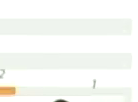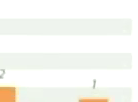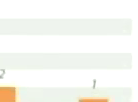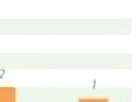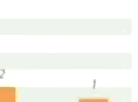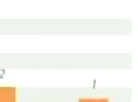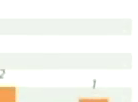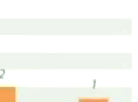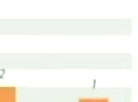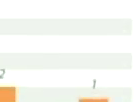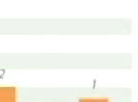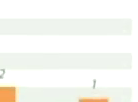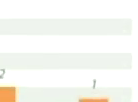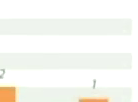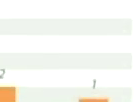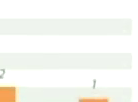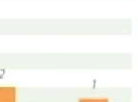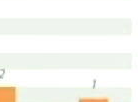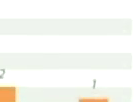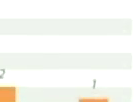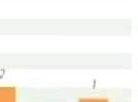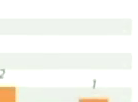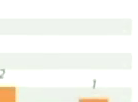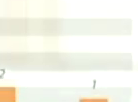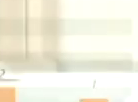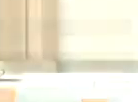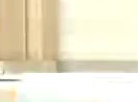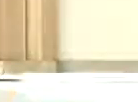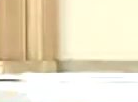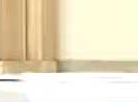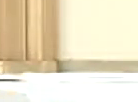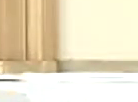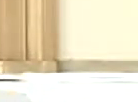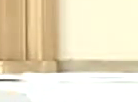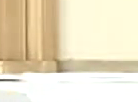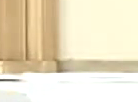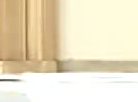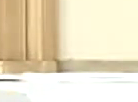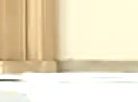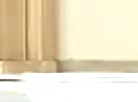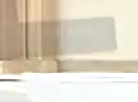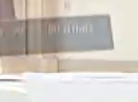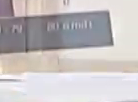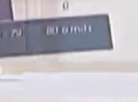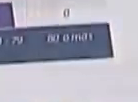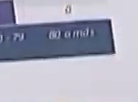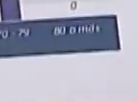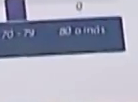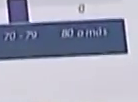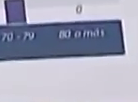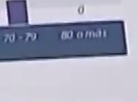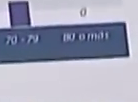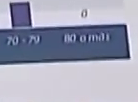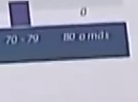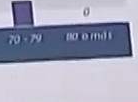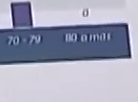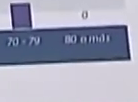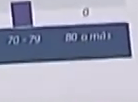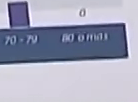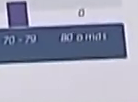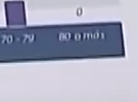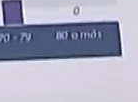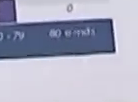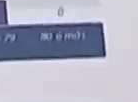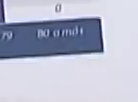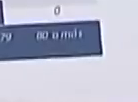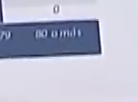En rango de edad también, hay 2 casos de niños de 9 años, 4 casos